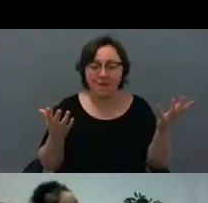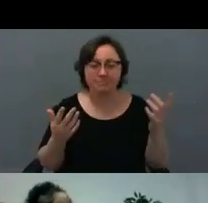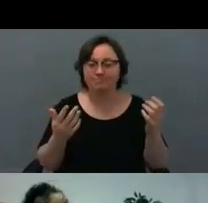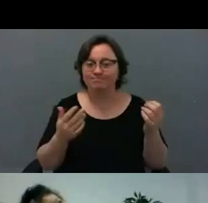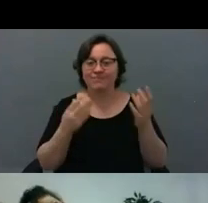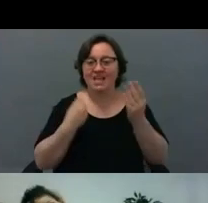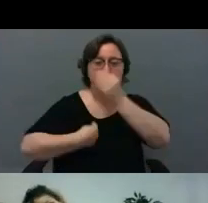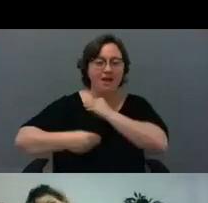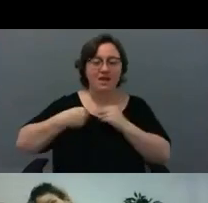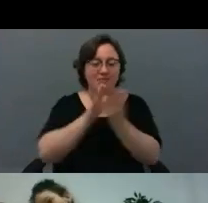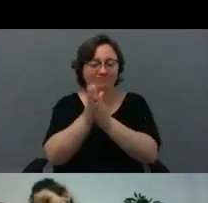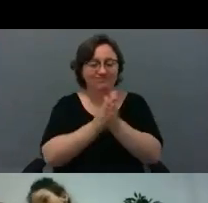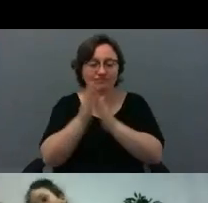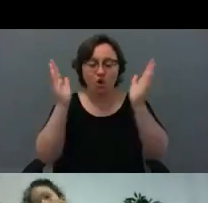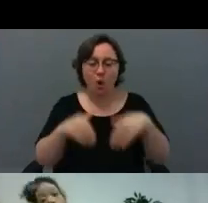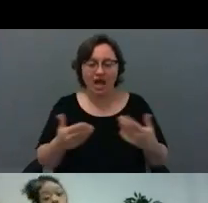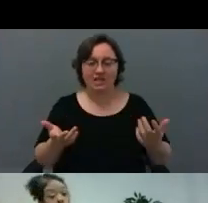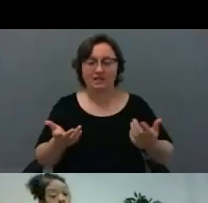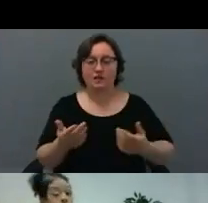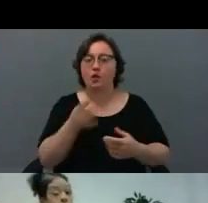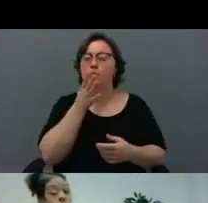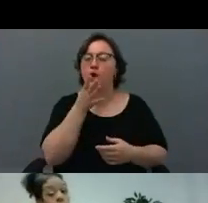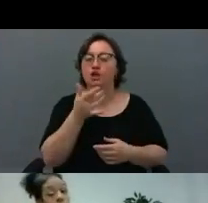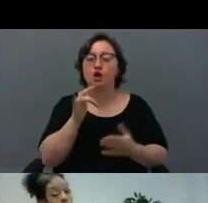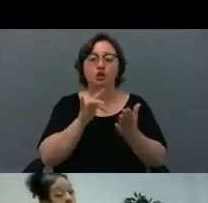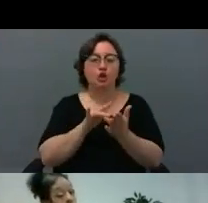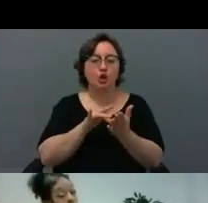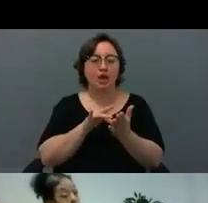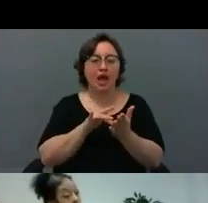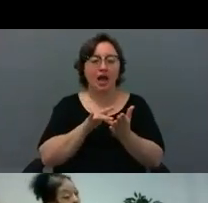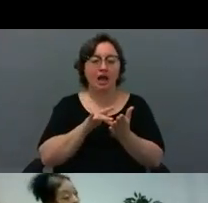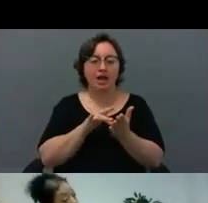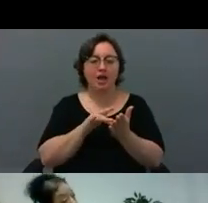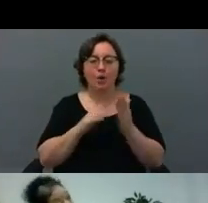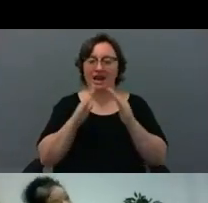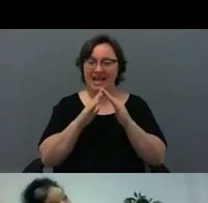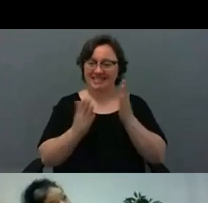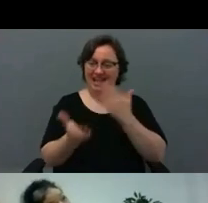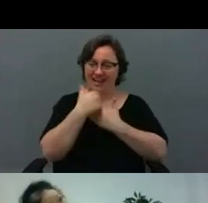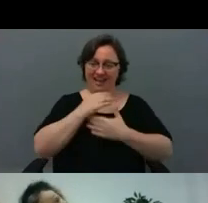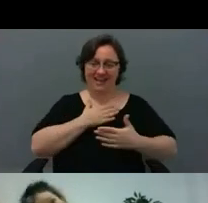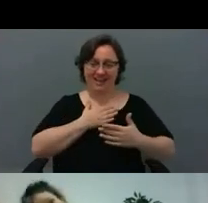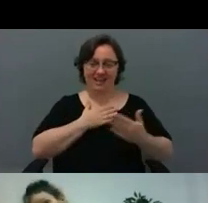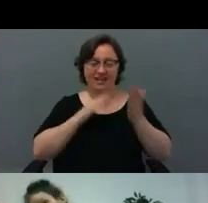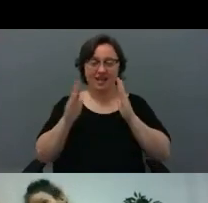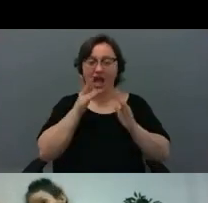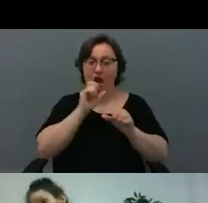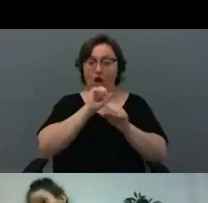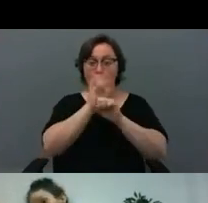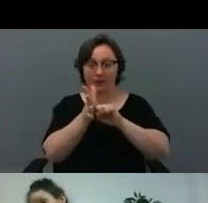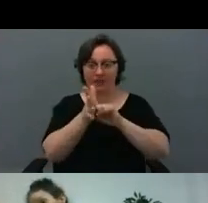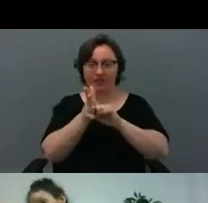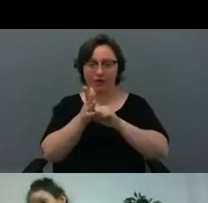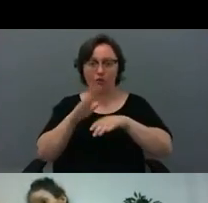Sí. También lo notamos, por ejemplo, cuando pasa temporadas largas en casa, sobre todo ahora con lo del